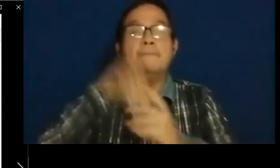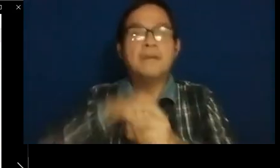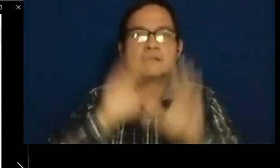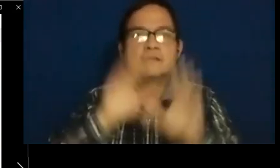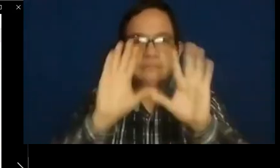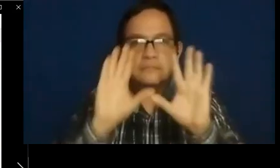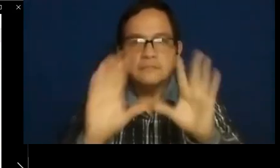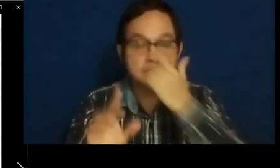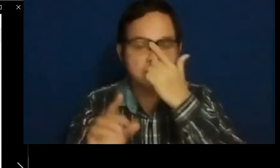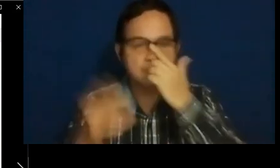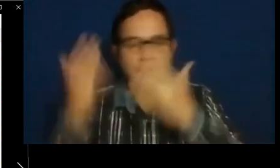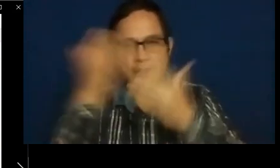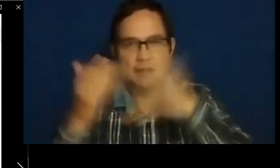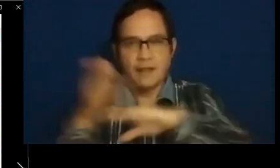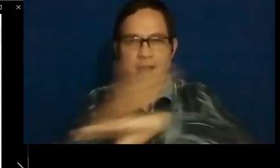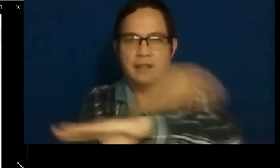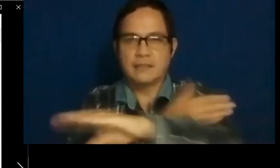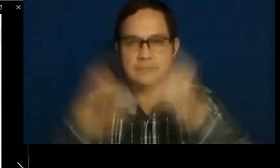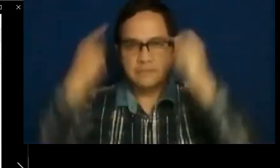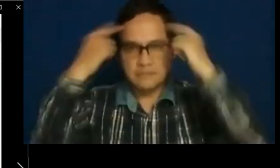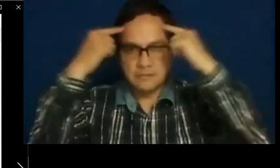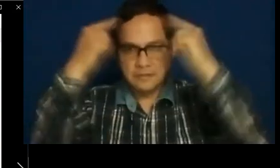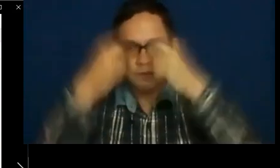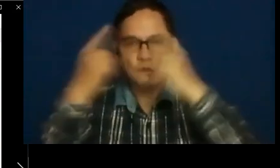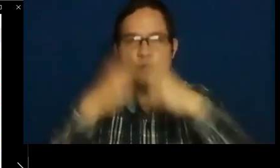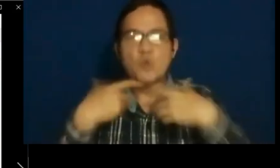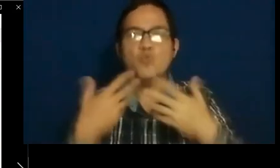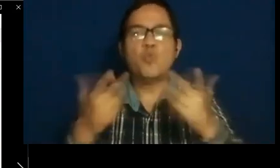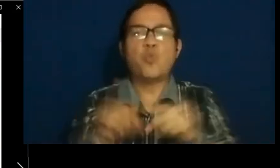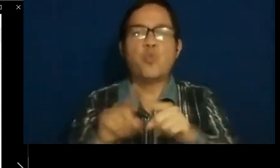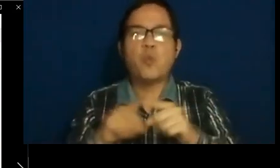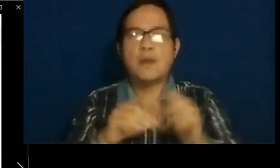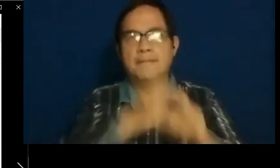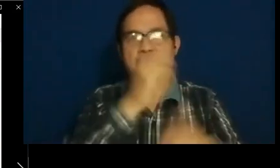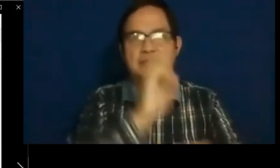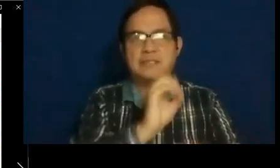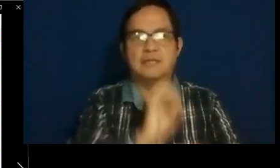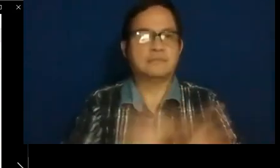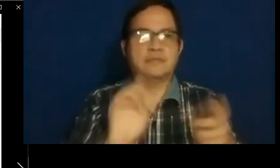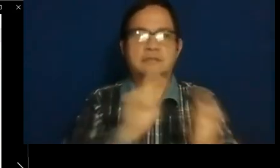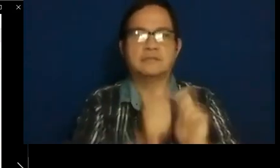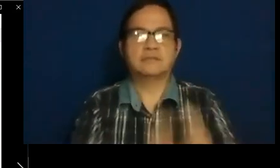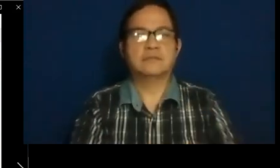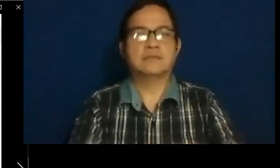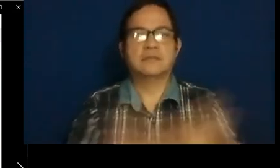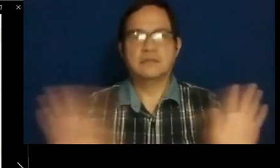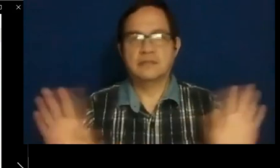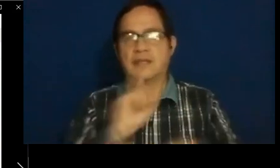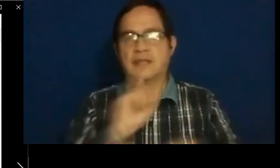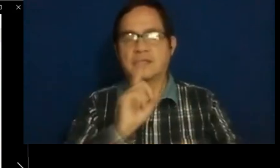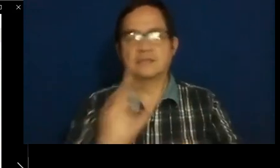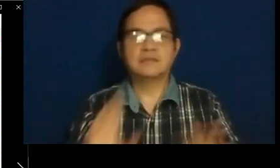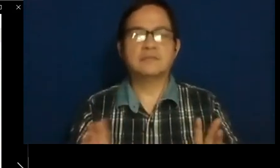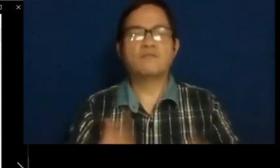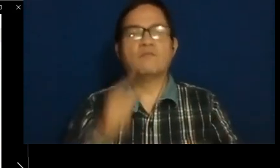eso, pues de pronto se había tomado eso como la posición inicial en 0, pero bueno, ya cambiamos con respecto a lo que usted nos dice. En